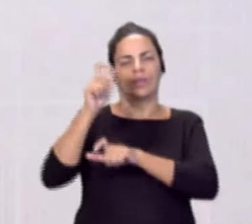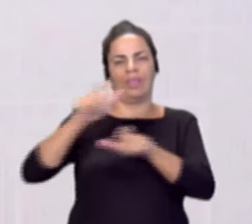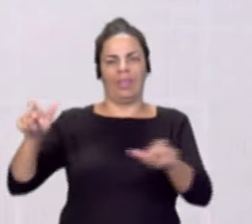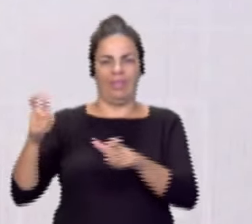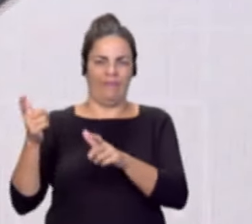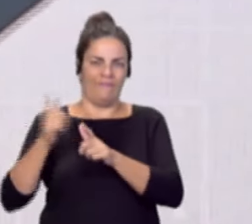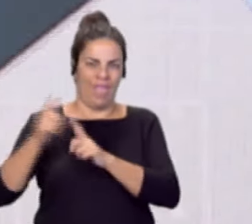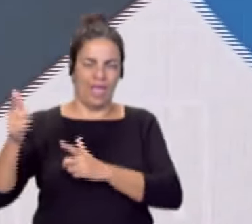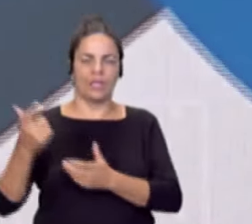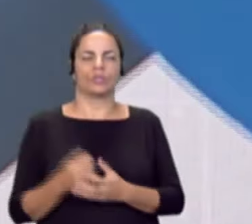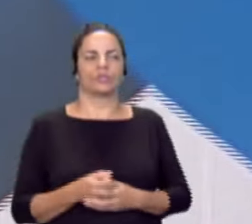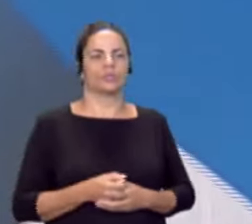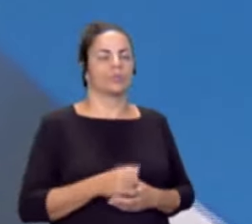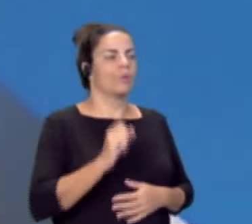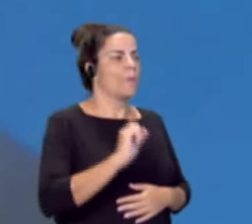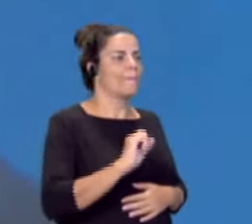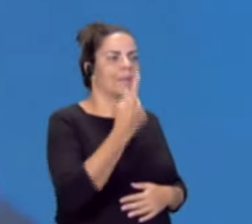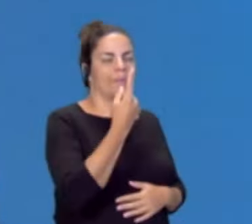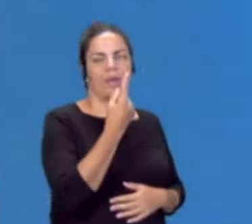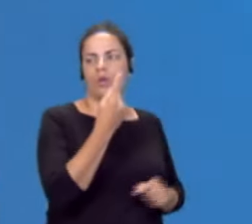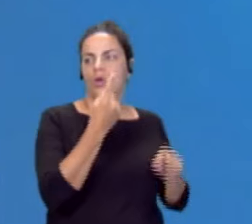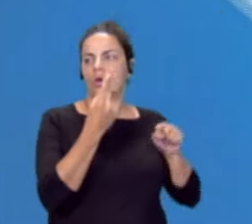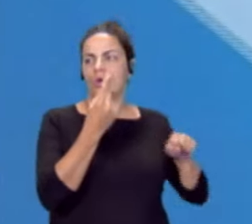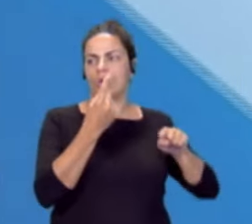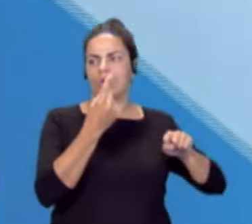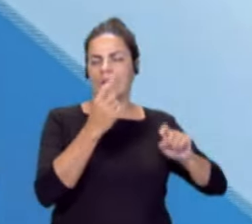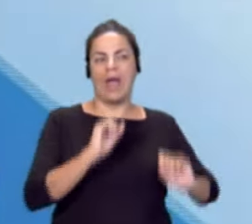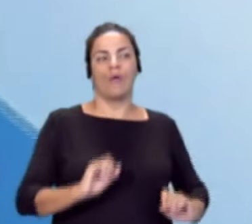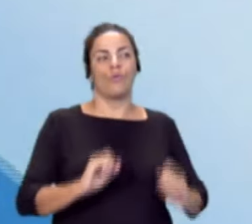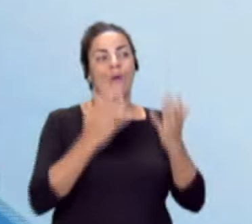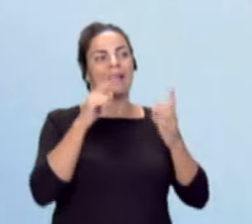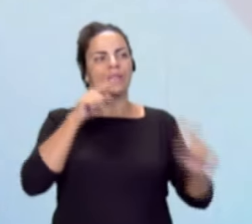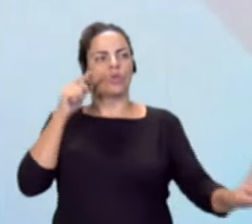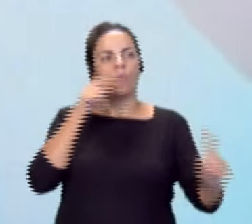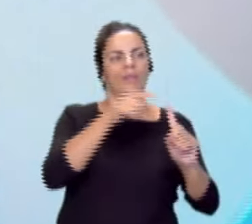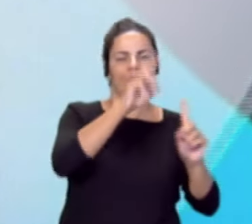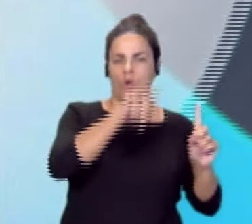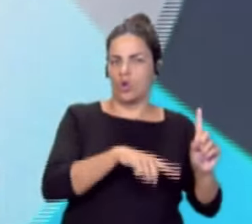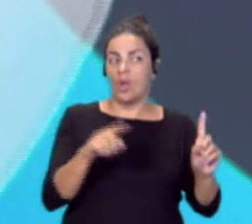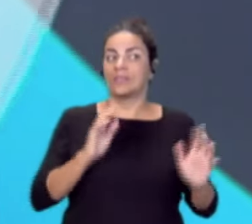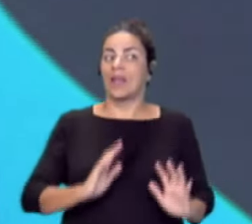Lo primero es que la huelga no es un objetivo. La huelga es un medio,